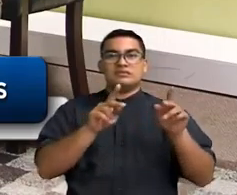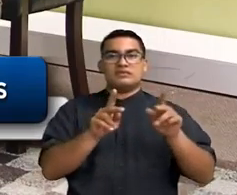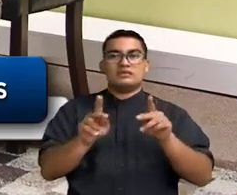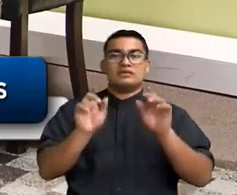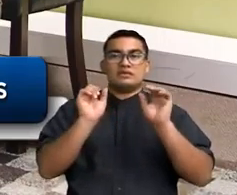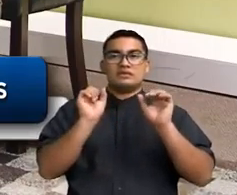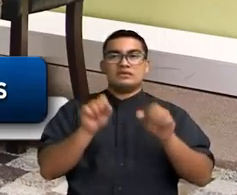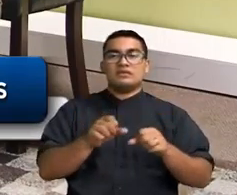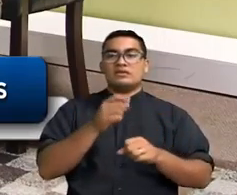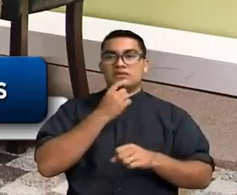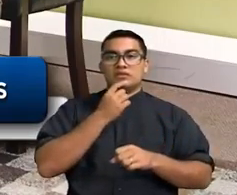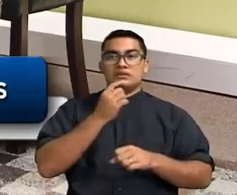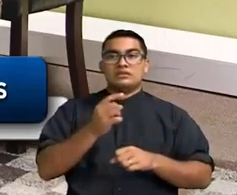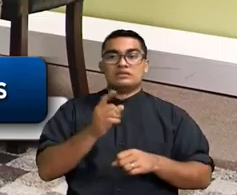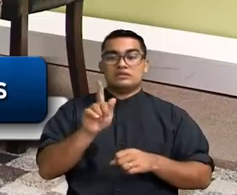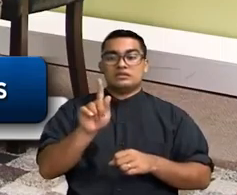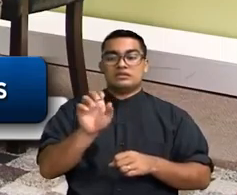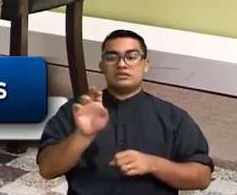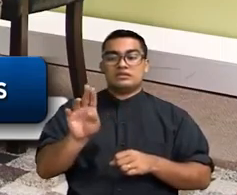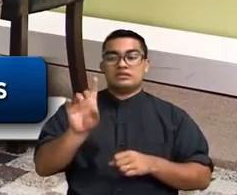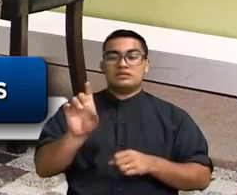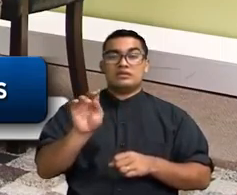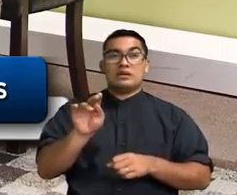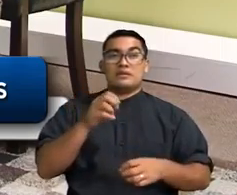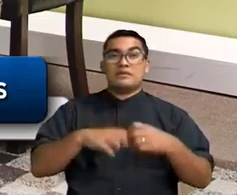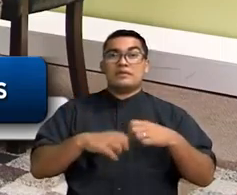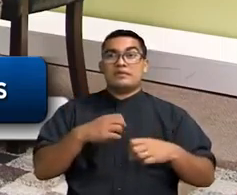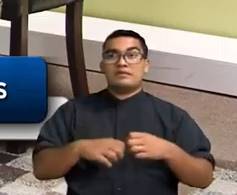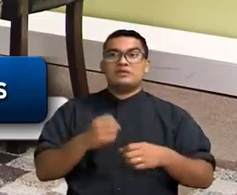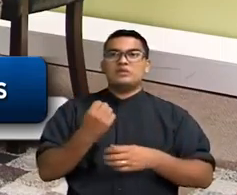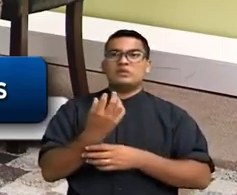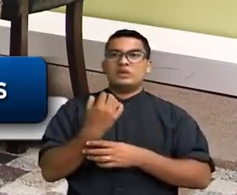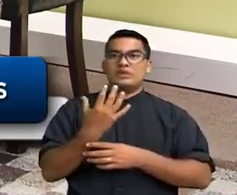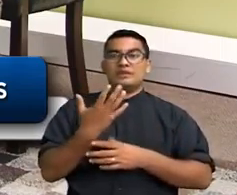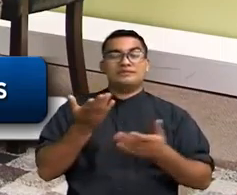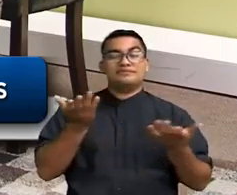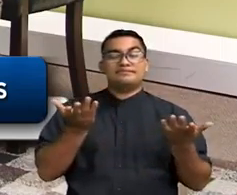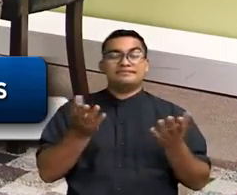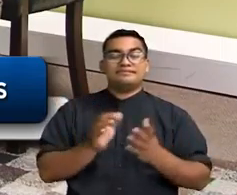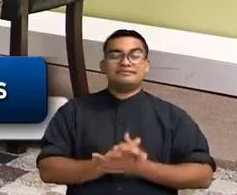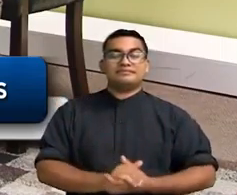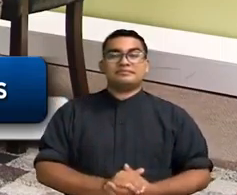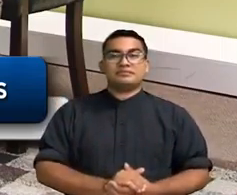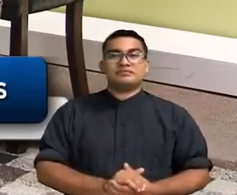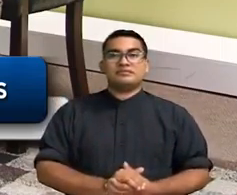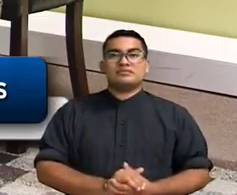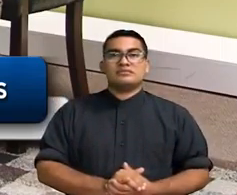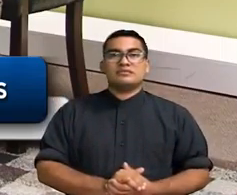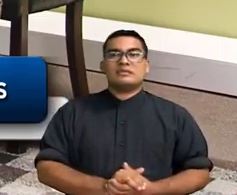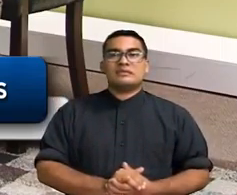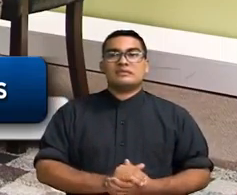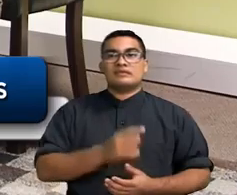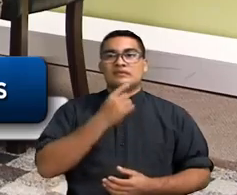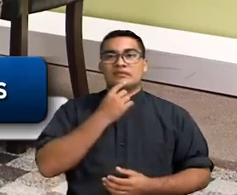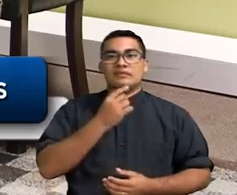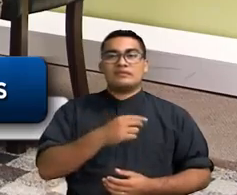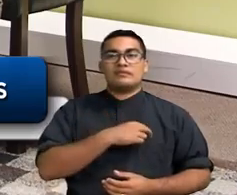haya parte un tendón afectado. Ya, como te dije en el comienzo, donde vemos más afectaciones de